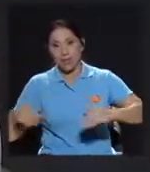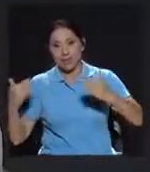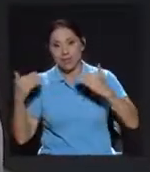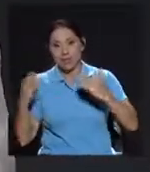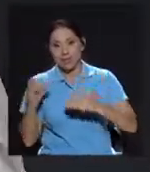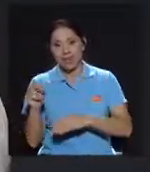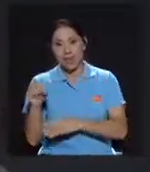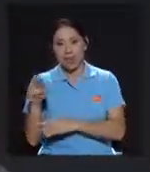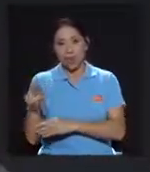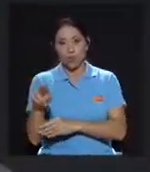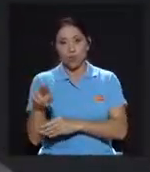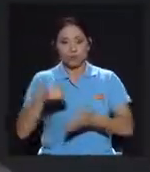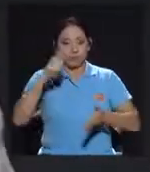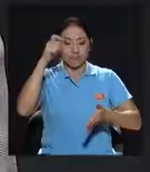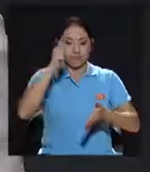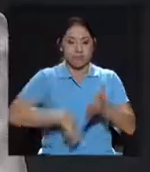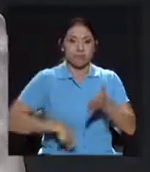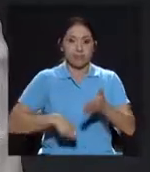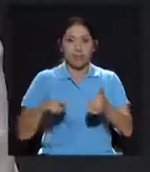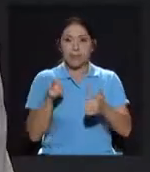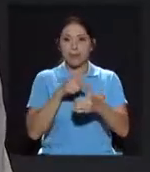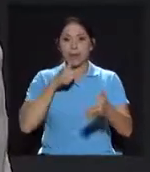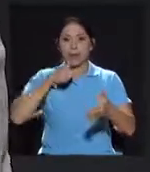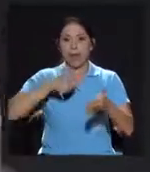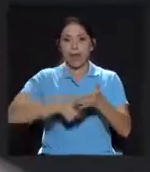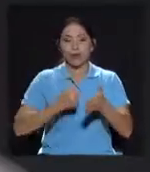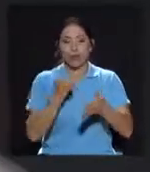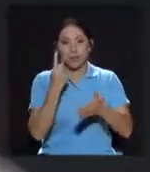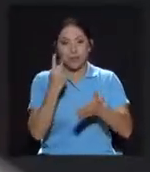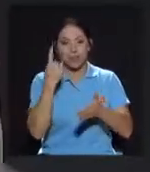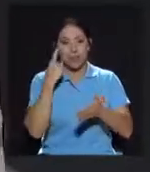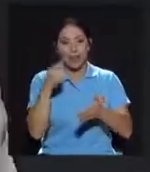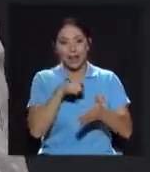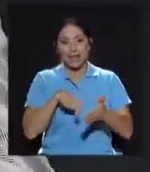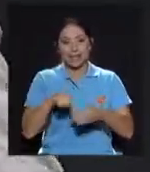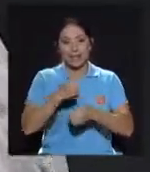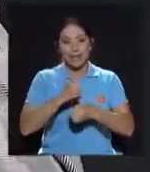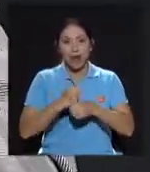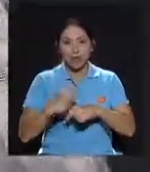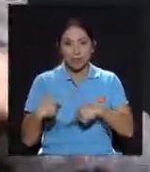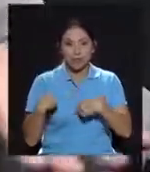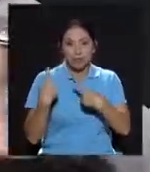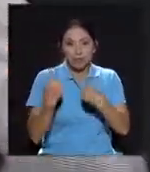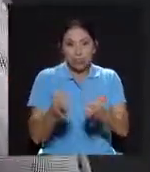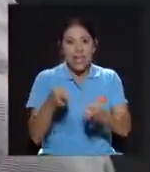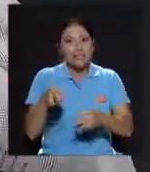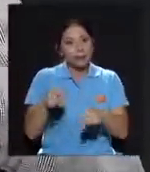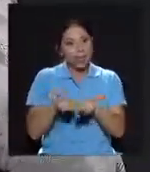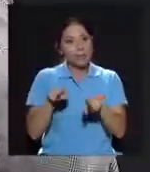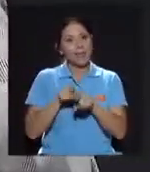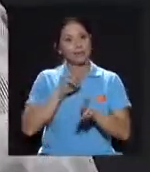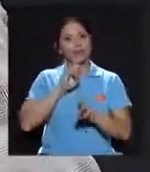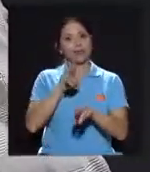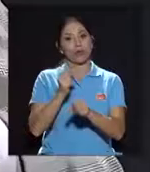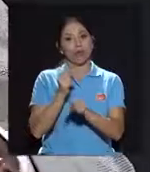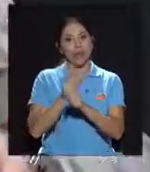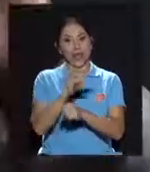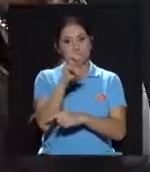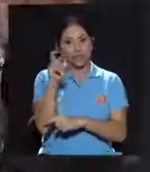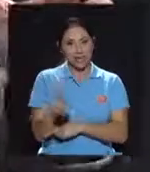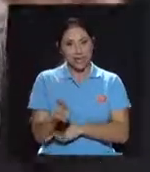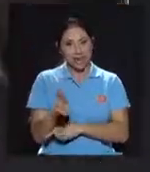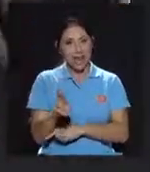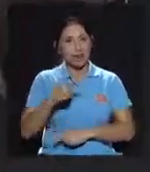memorando de entendimiento para iniciar este trabajo eso es también tarea de costa rica entonces vea como además de lo que estamos haciendo para nosotros